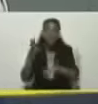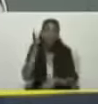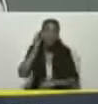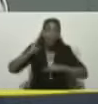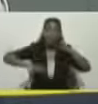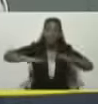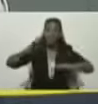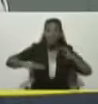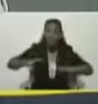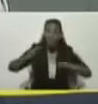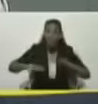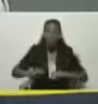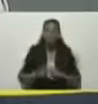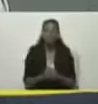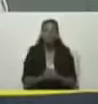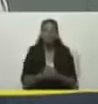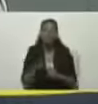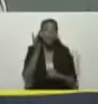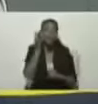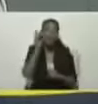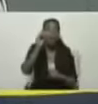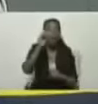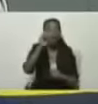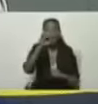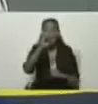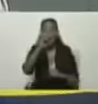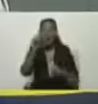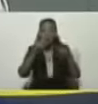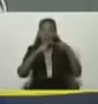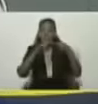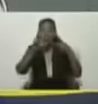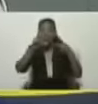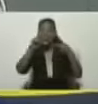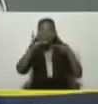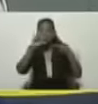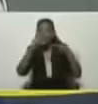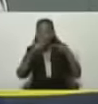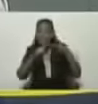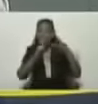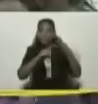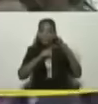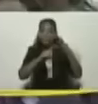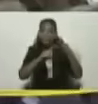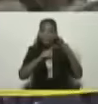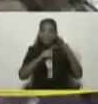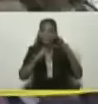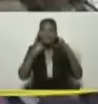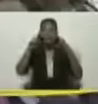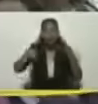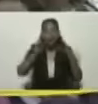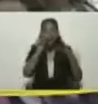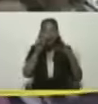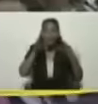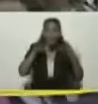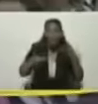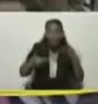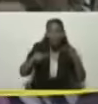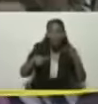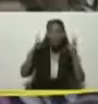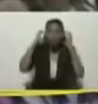Tambor, Oriana Cantora, Lucía Valentina y el DJ...